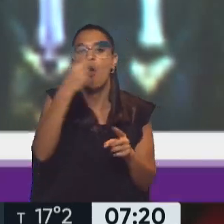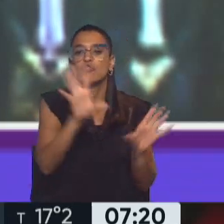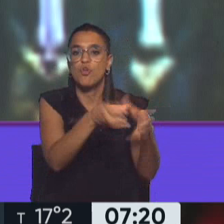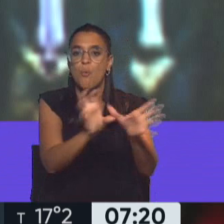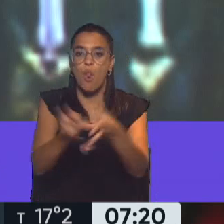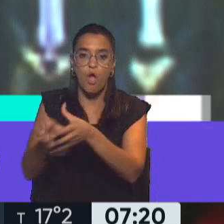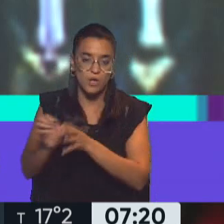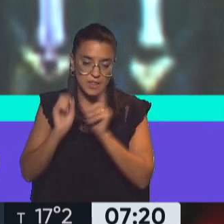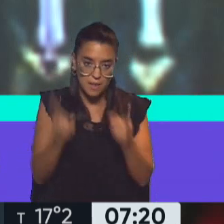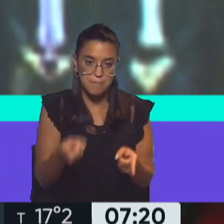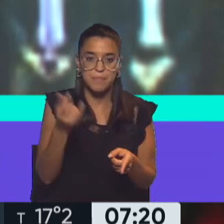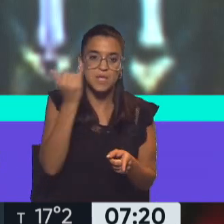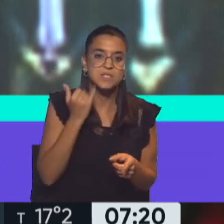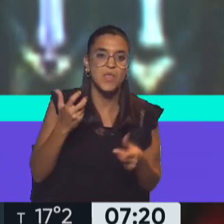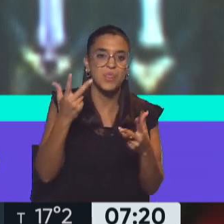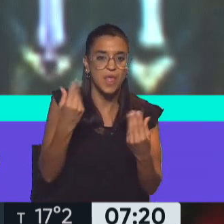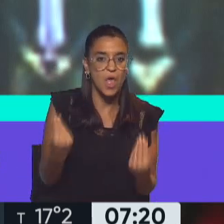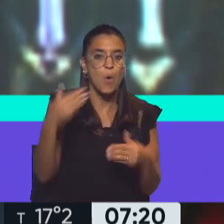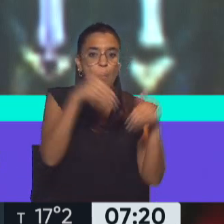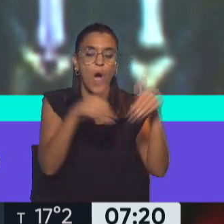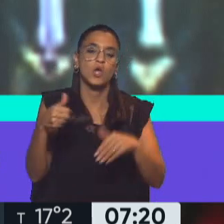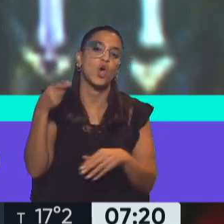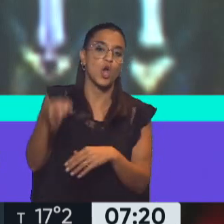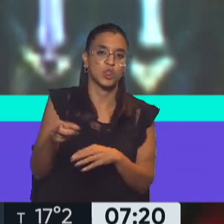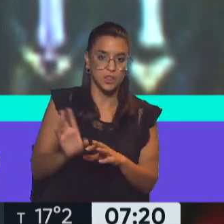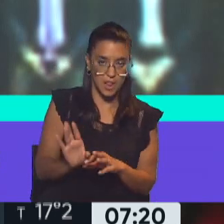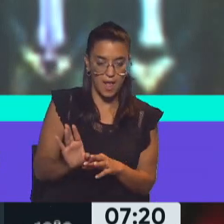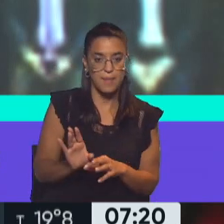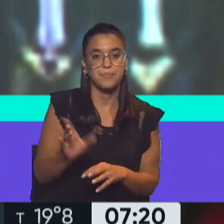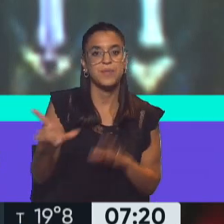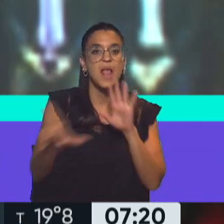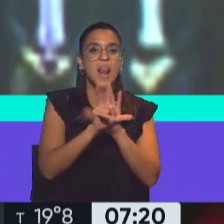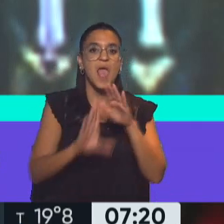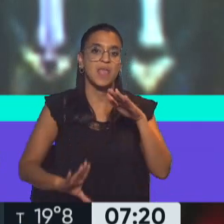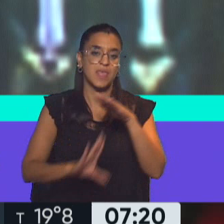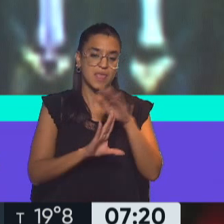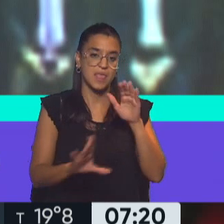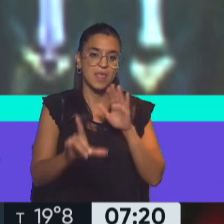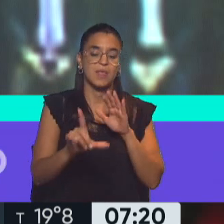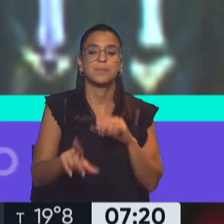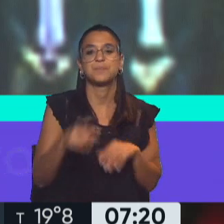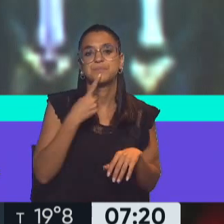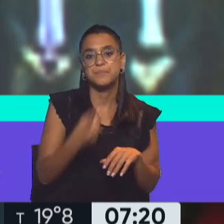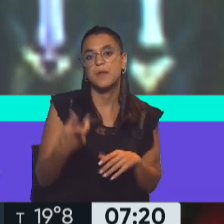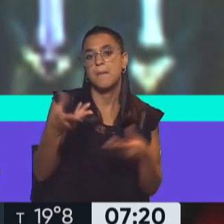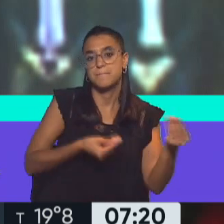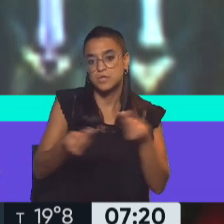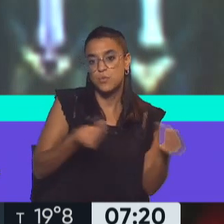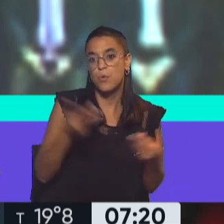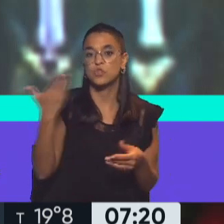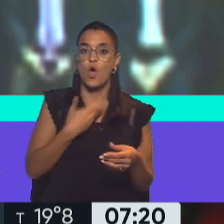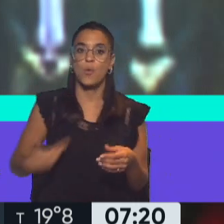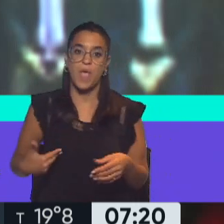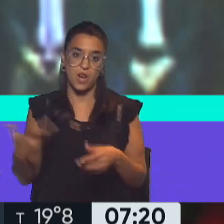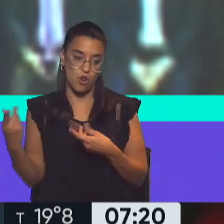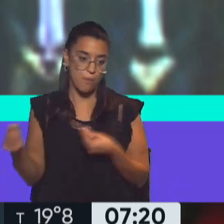bloques, sabemos que han ya manifestado que van a votar en contra de la ley de leyes, del presupuesto que envió el Poder Ejecutivo